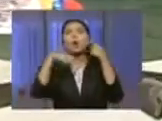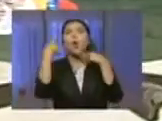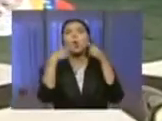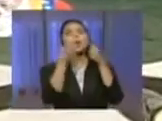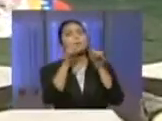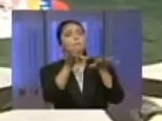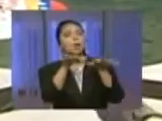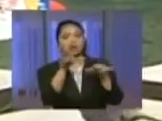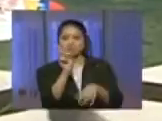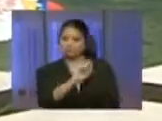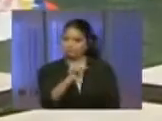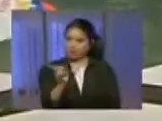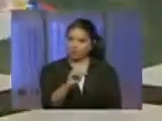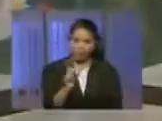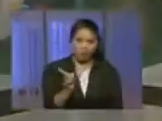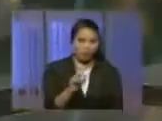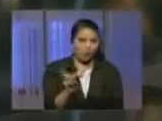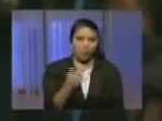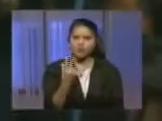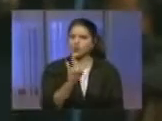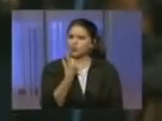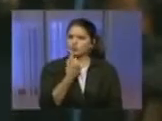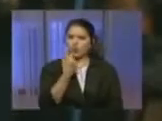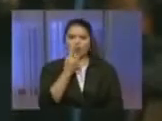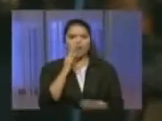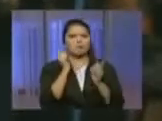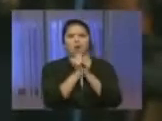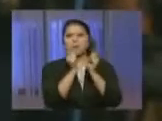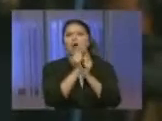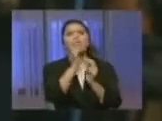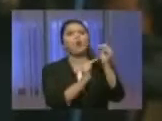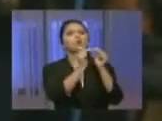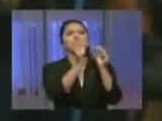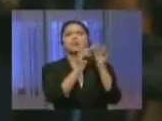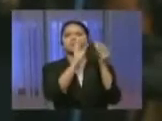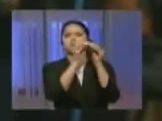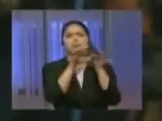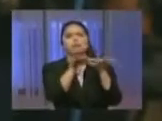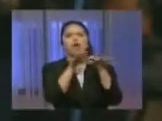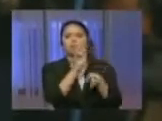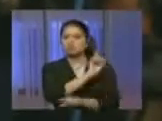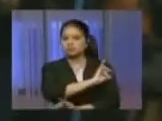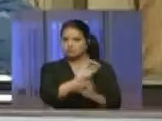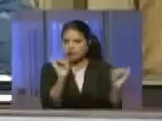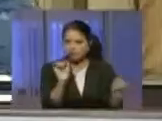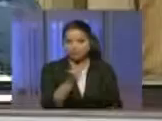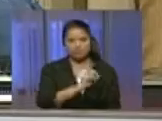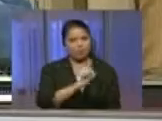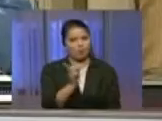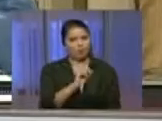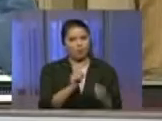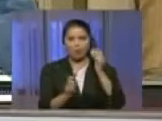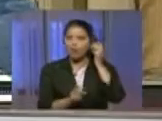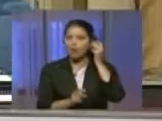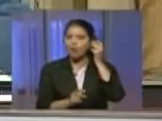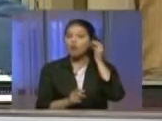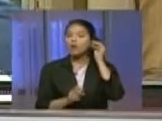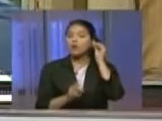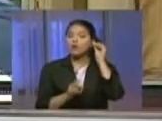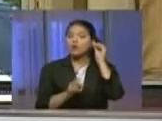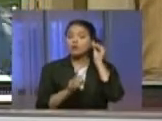solamente es construir lo nuevo desde el punto de vista estructural una casa